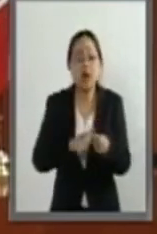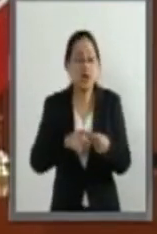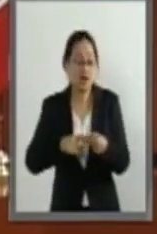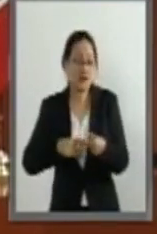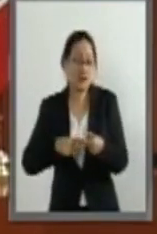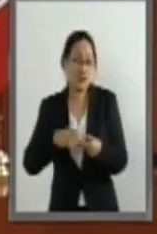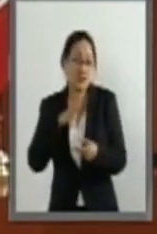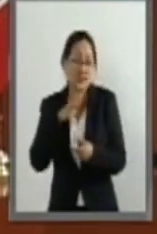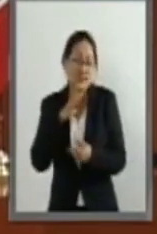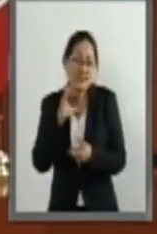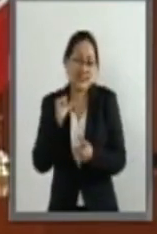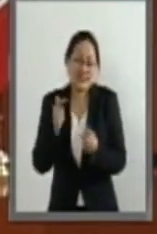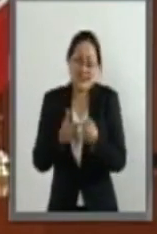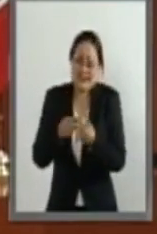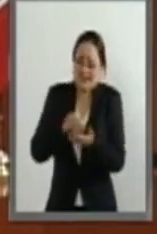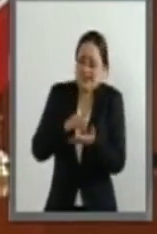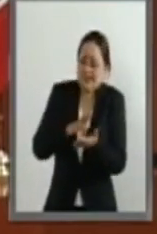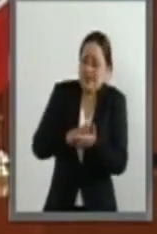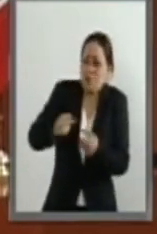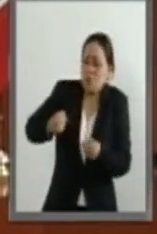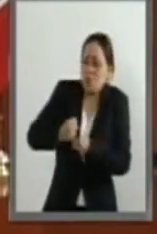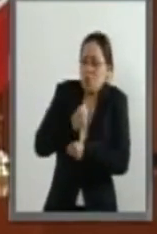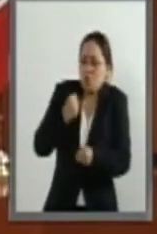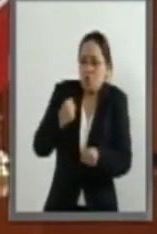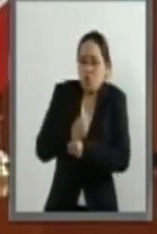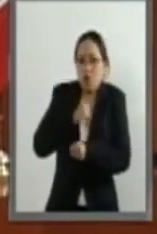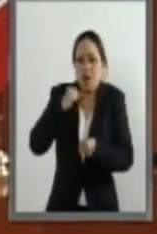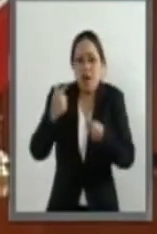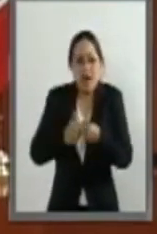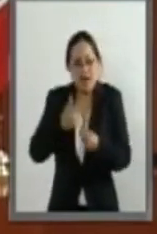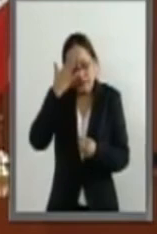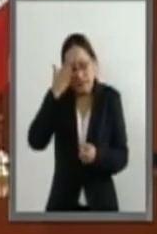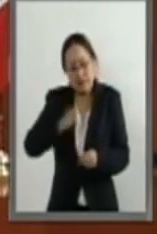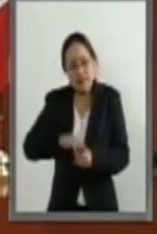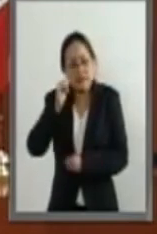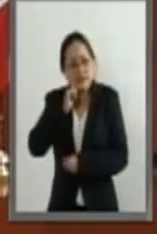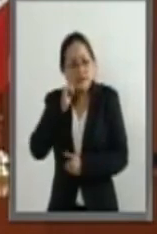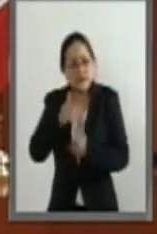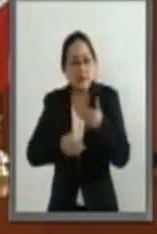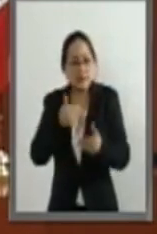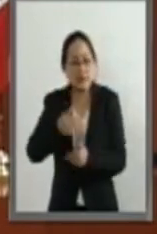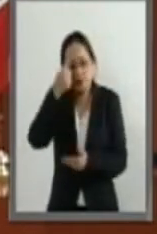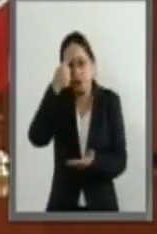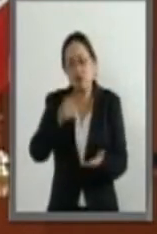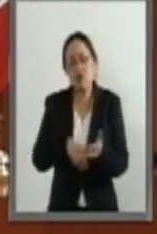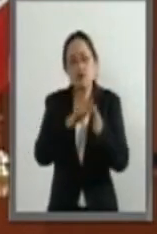golpes que van a quedar sembrados para toda la vida de estas personas. Creo que bien vale la